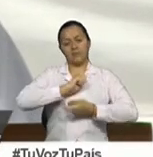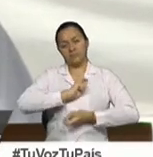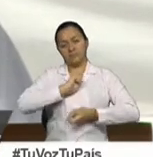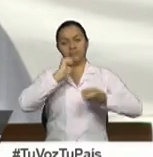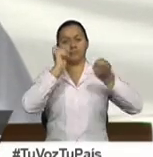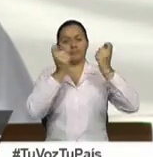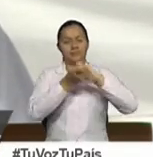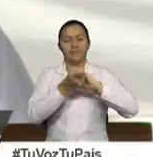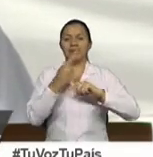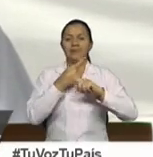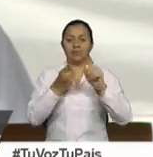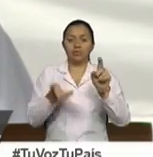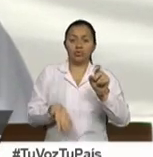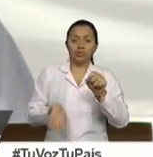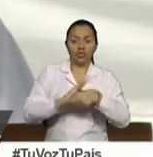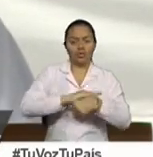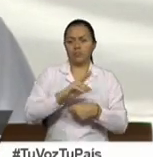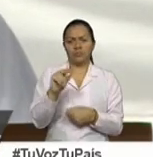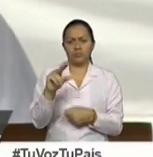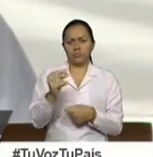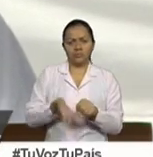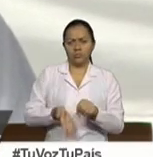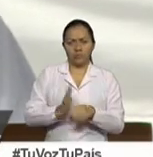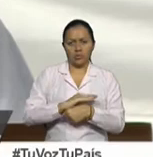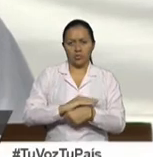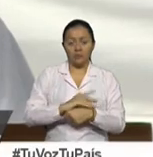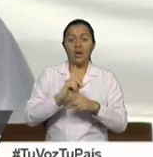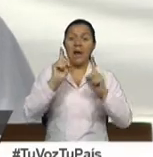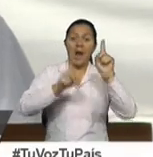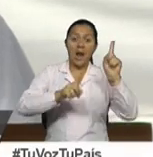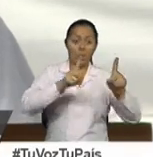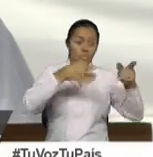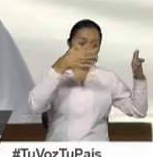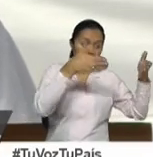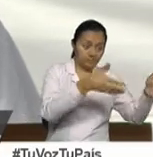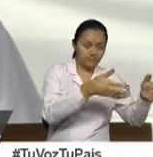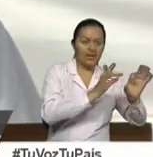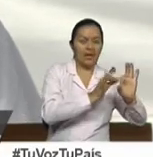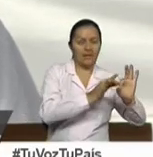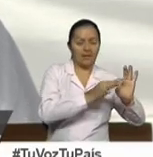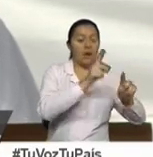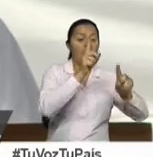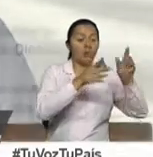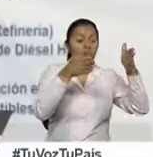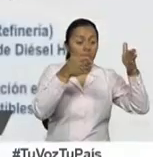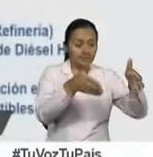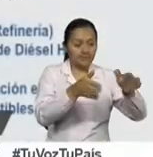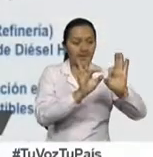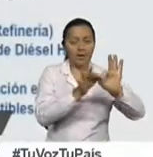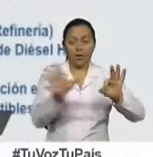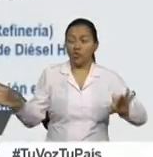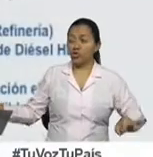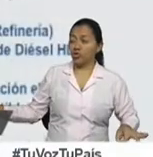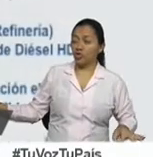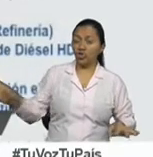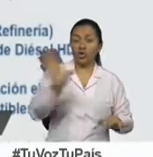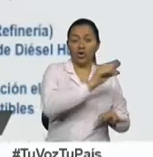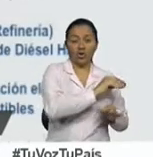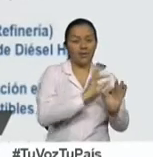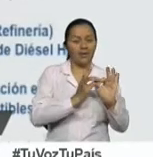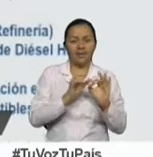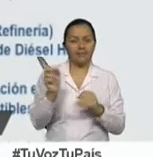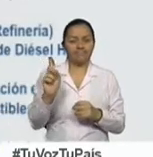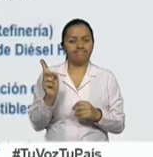no fue integral. Fue focalizada a ciertos sectores de la refinería, los